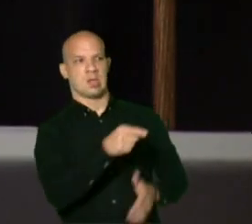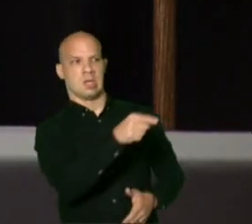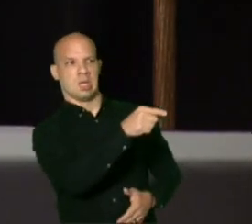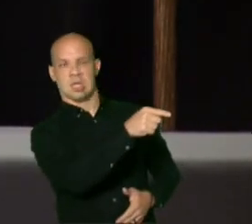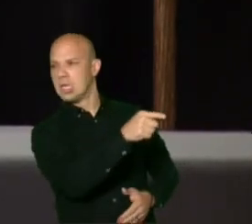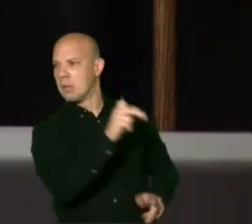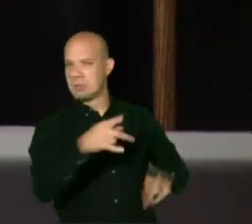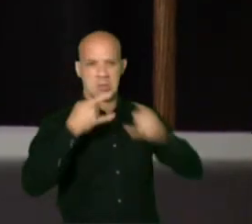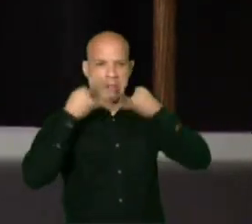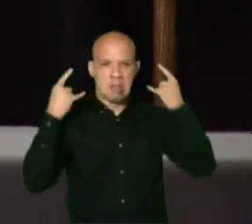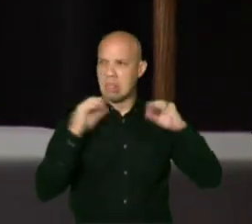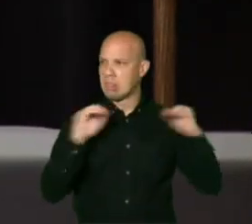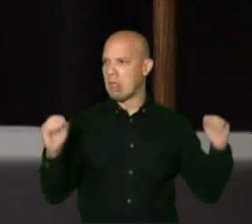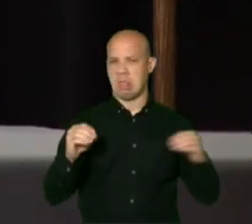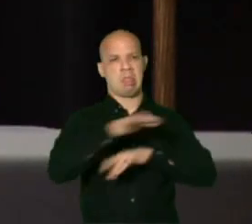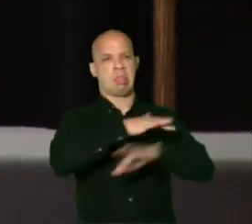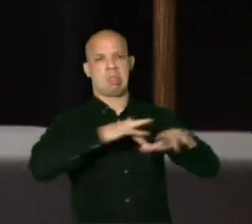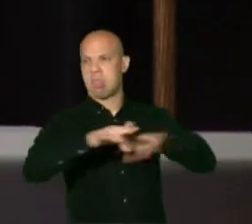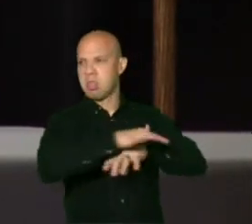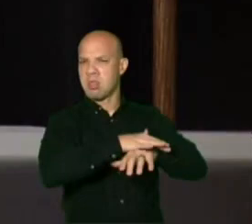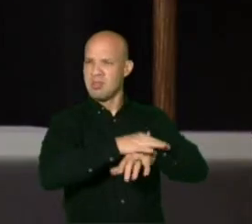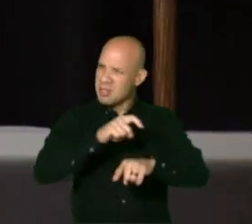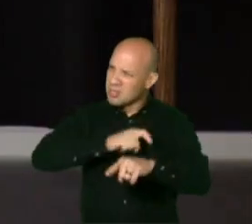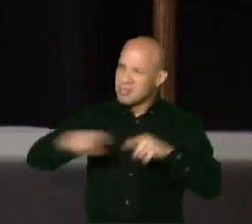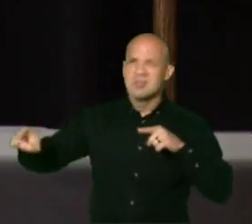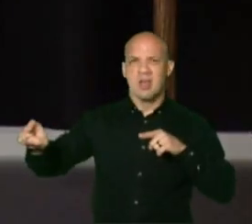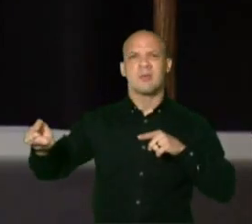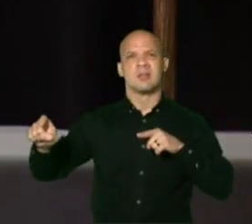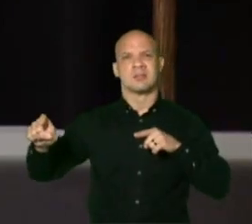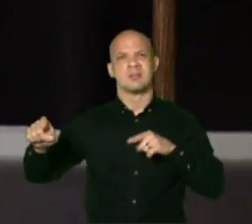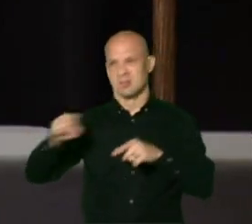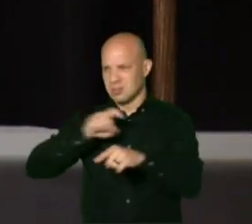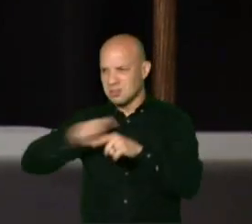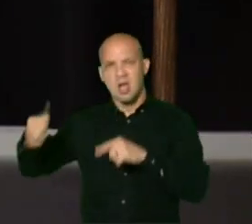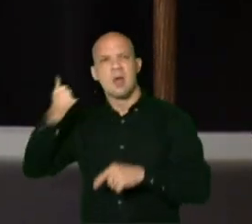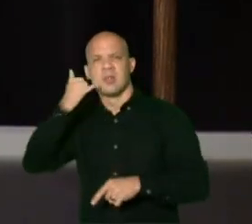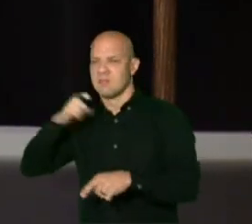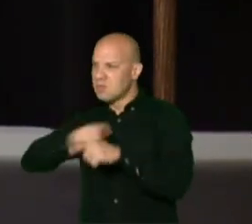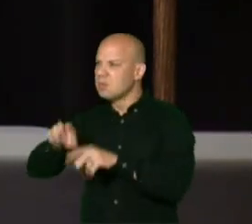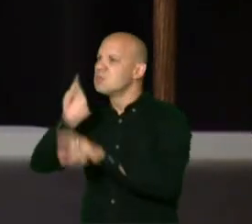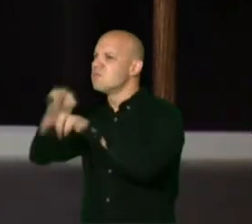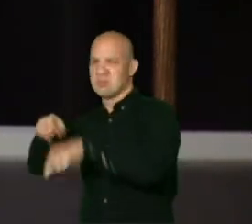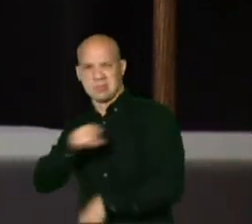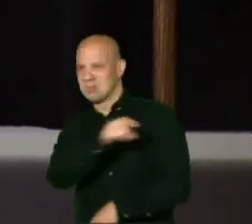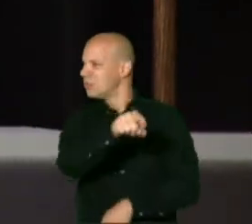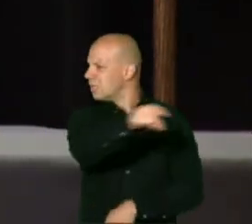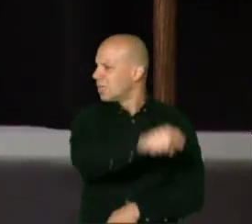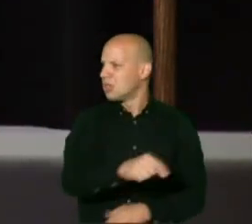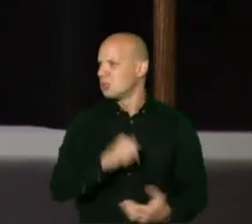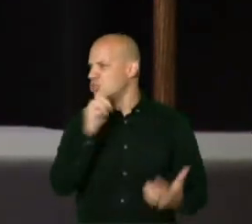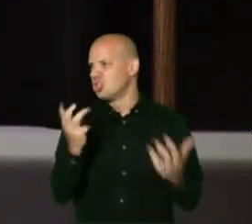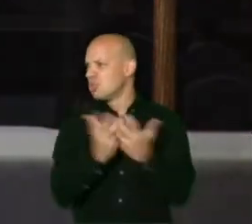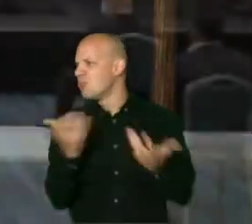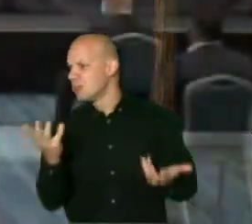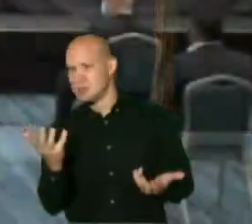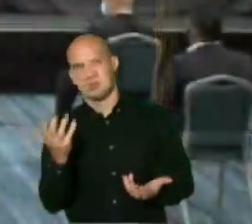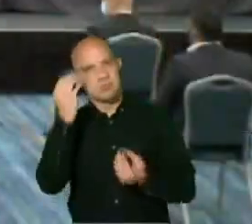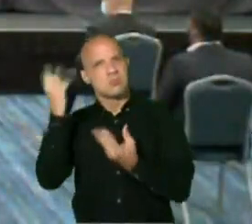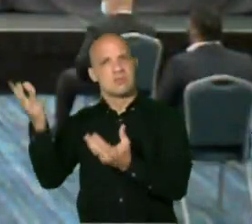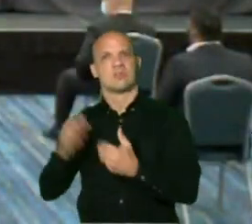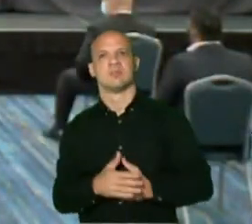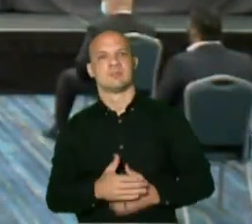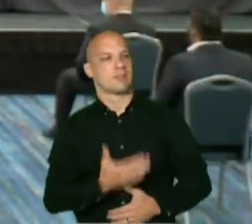manera confidencial y sea parte de este esfuerzo donde está el juego, la salud del pueblo de Puerto Rico y las vidas. Gracias